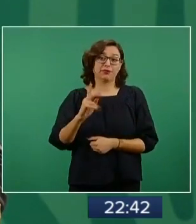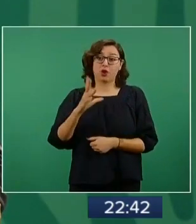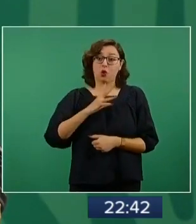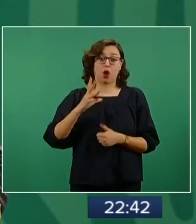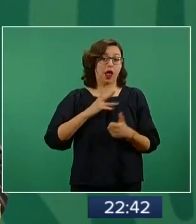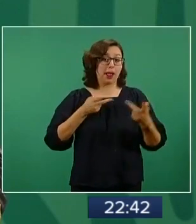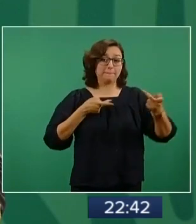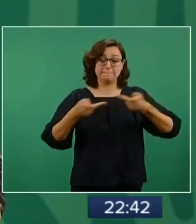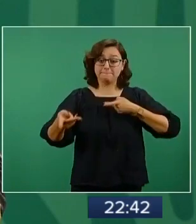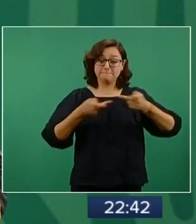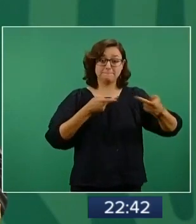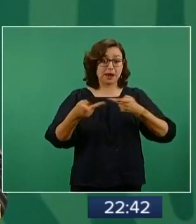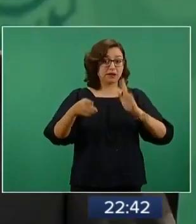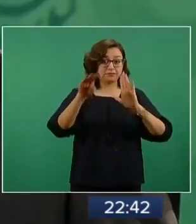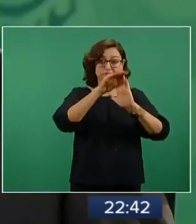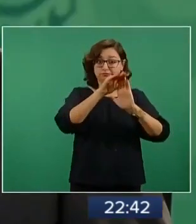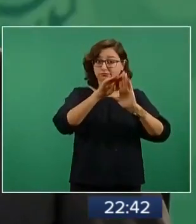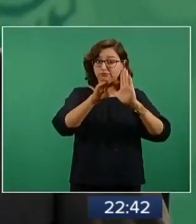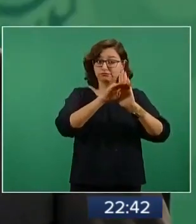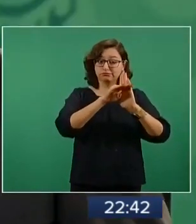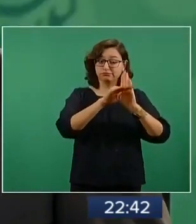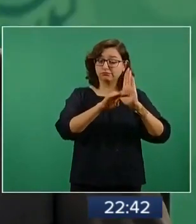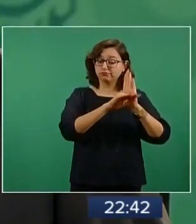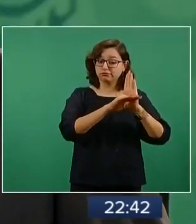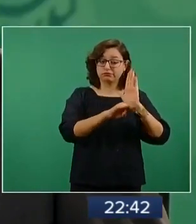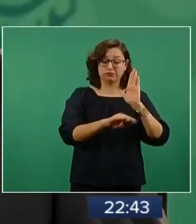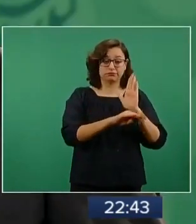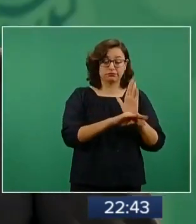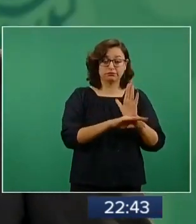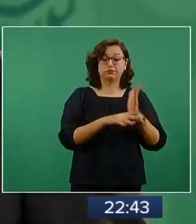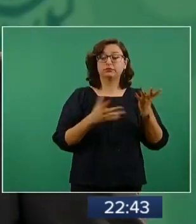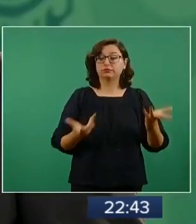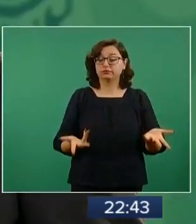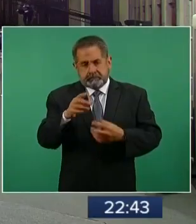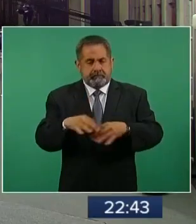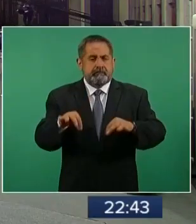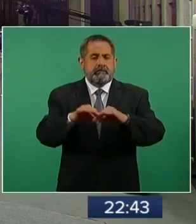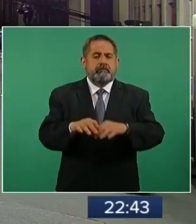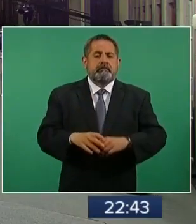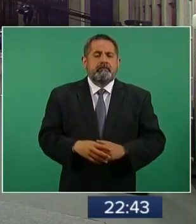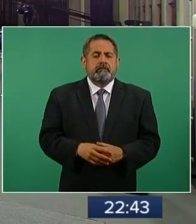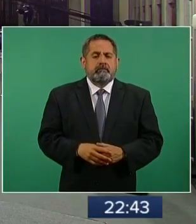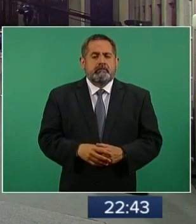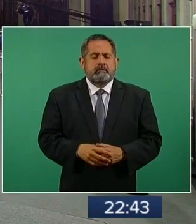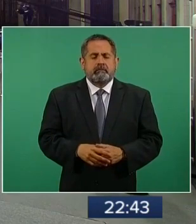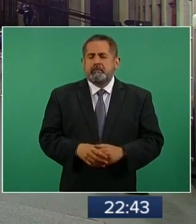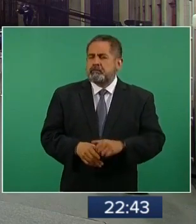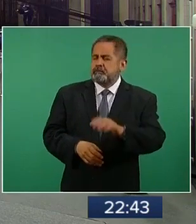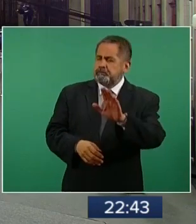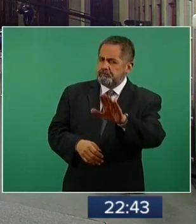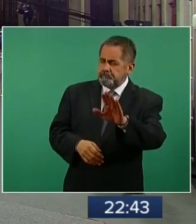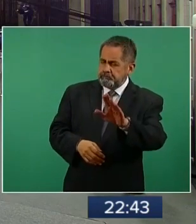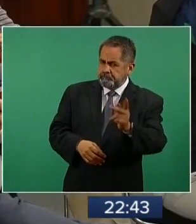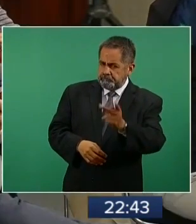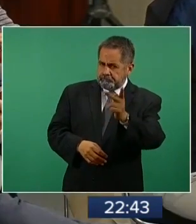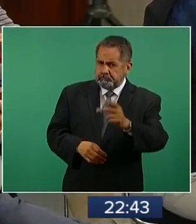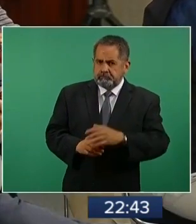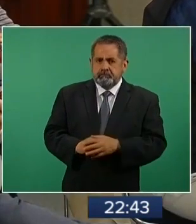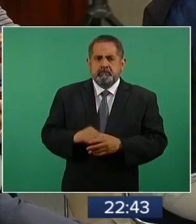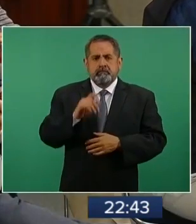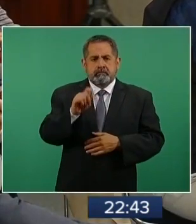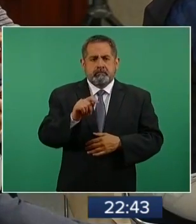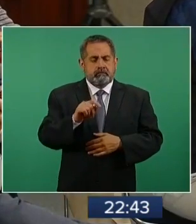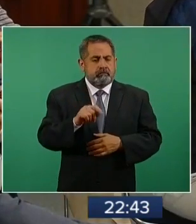que consideramos nos va a ayudar a todos está descartado definitivamente la